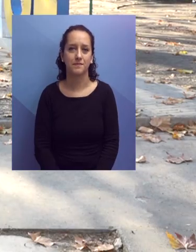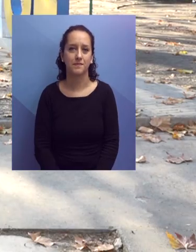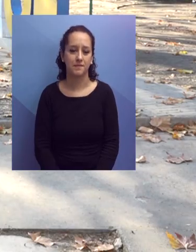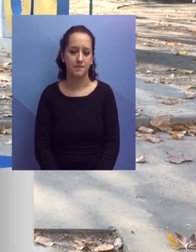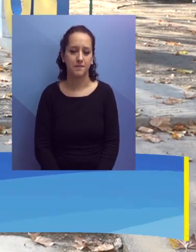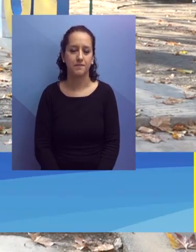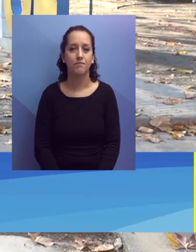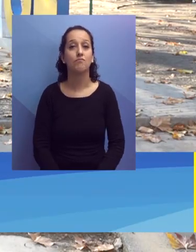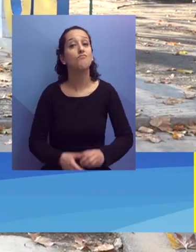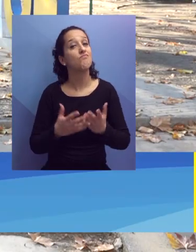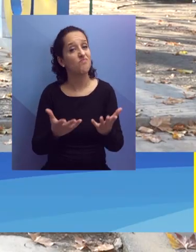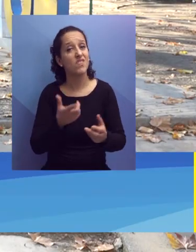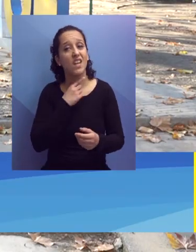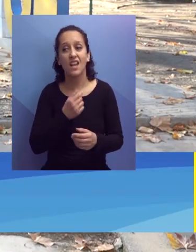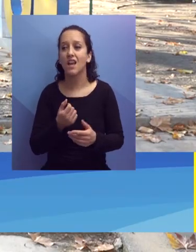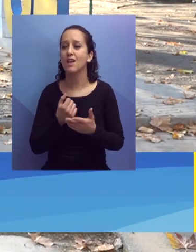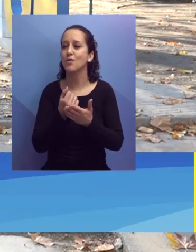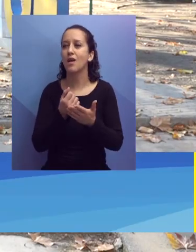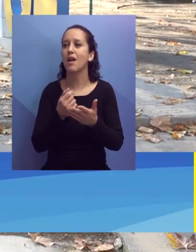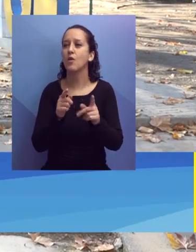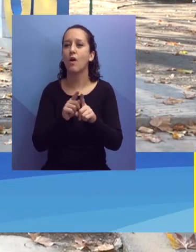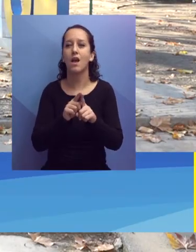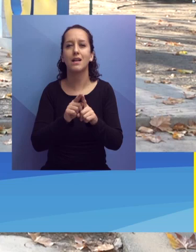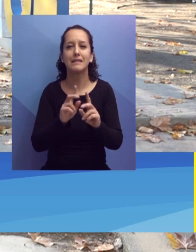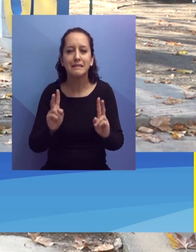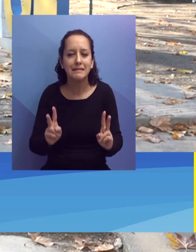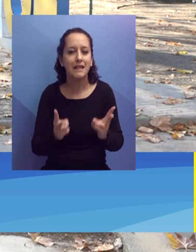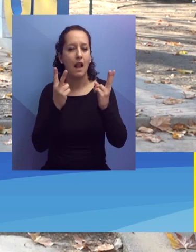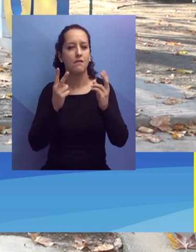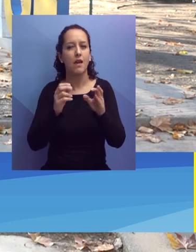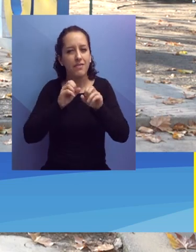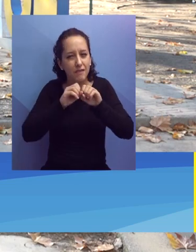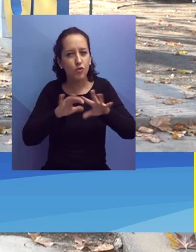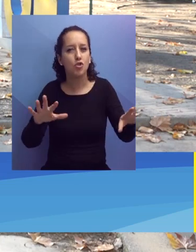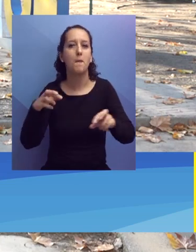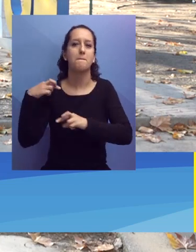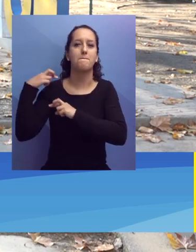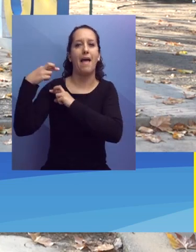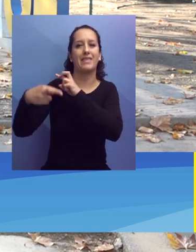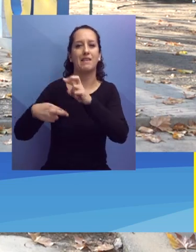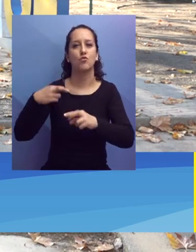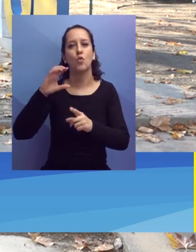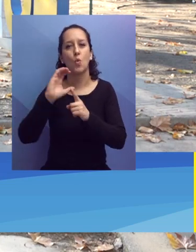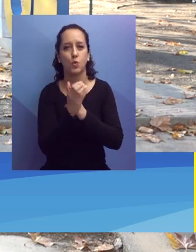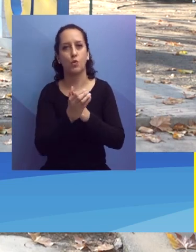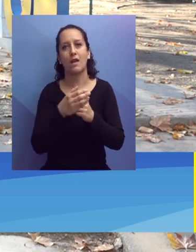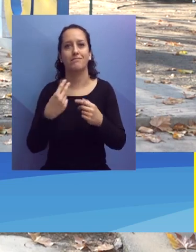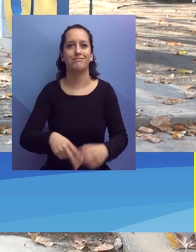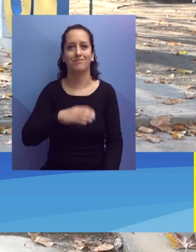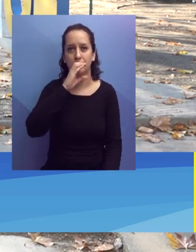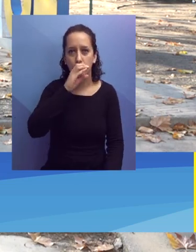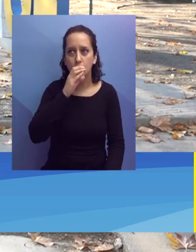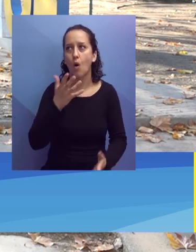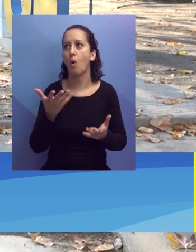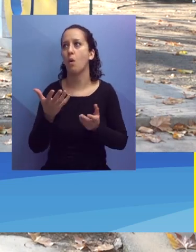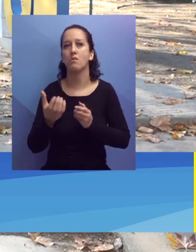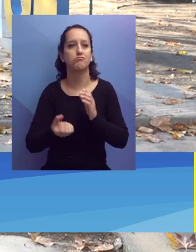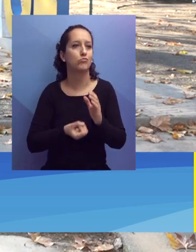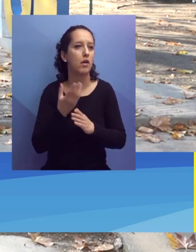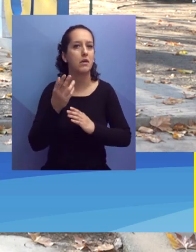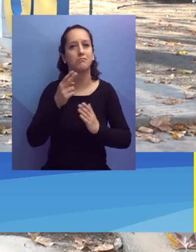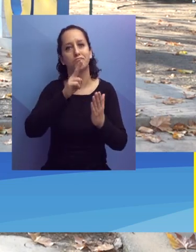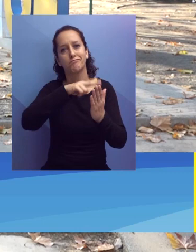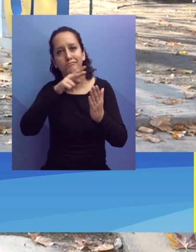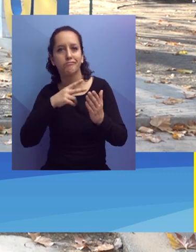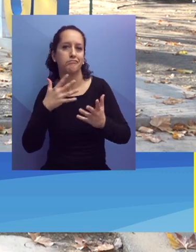Con el objetivo de apoyar acciones de rescate y difusión del patrimonio cultural penquista y la creación de obras de